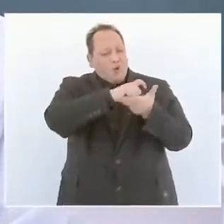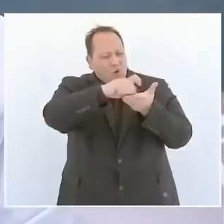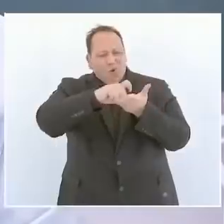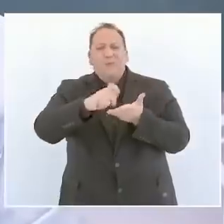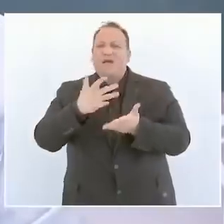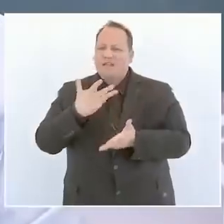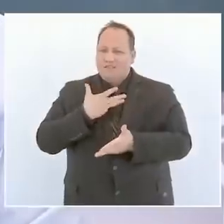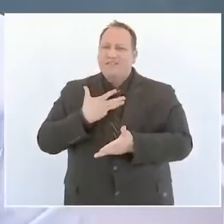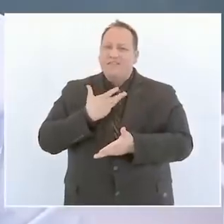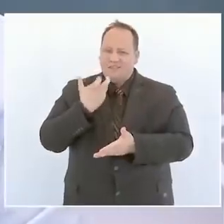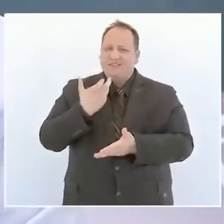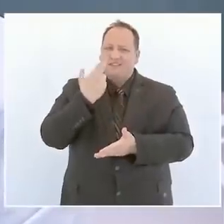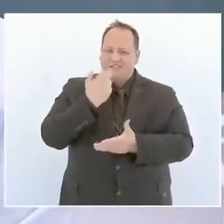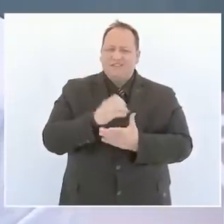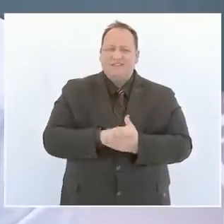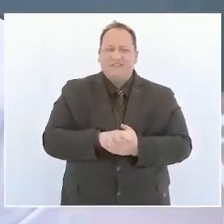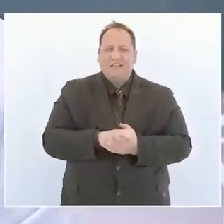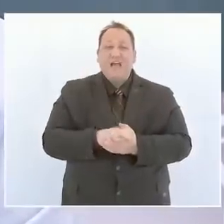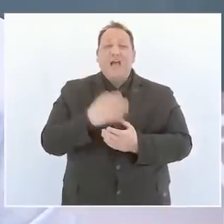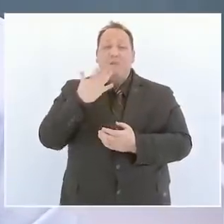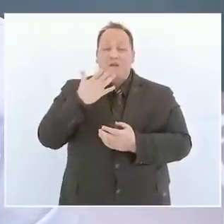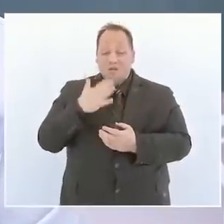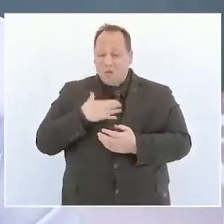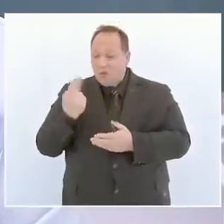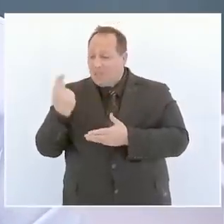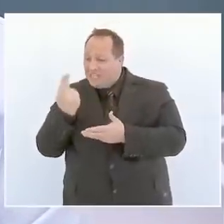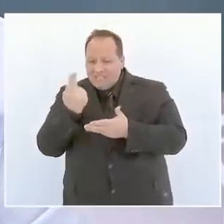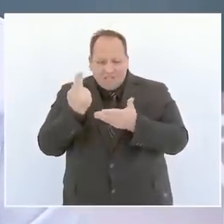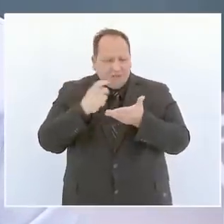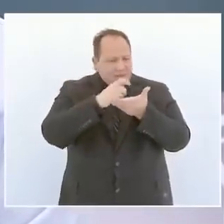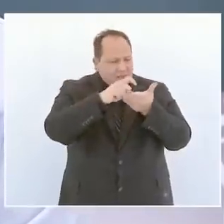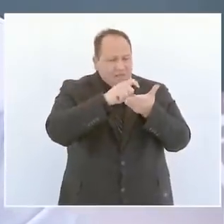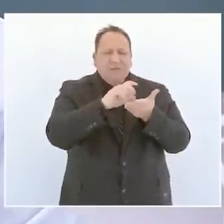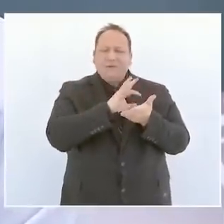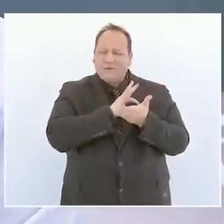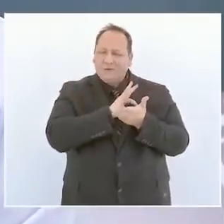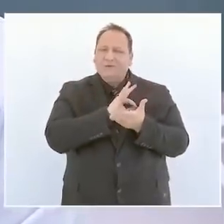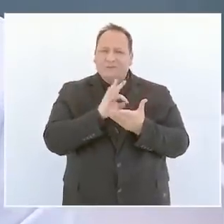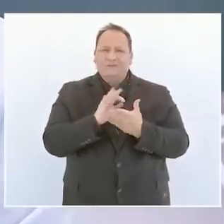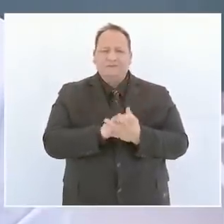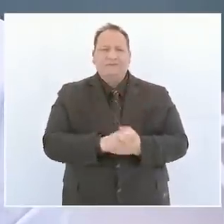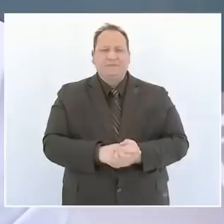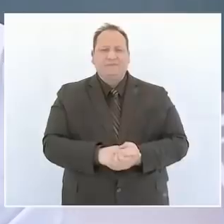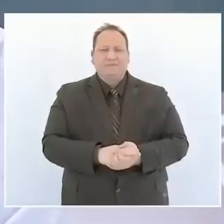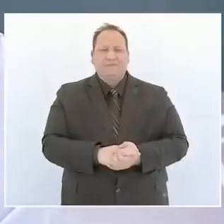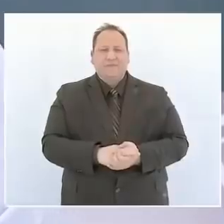lo básico para sus necesidades.